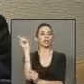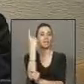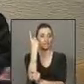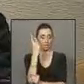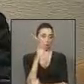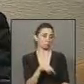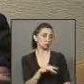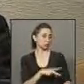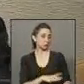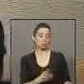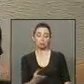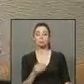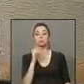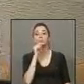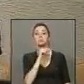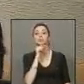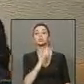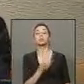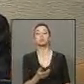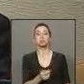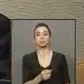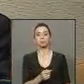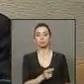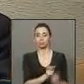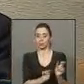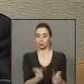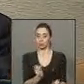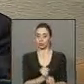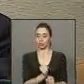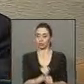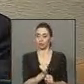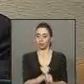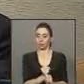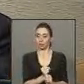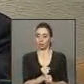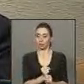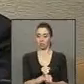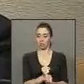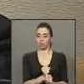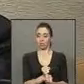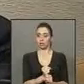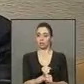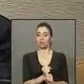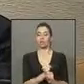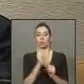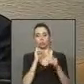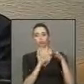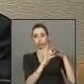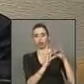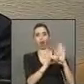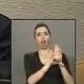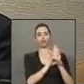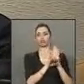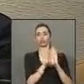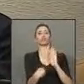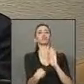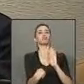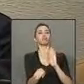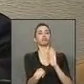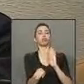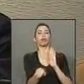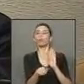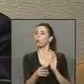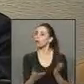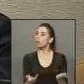Resulta que en Chile, por ejemplo, en los trabajadores, aquellos que se dice están amparados por la norma, simplemente